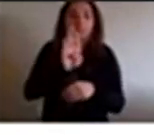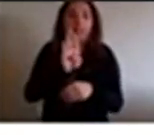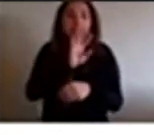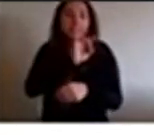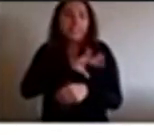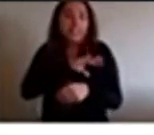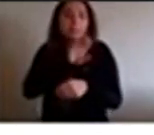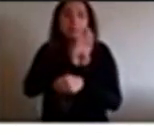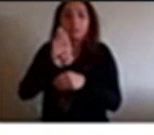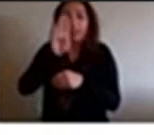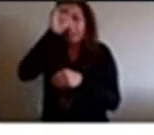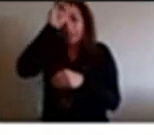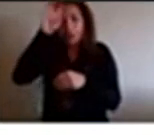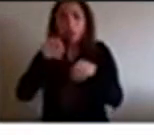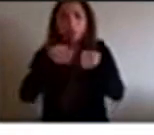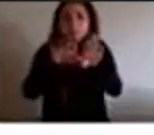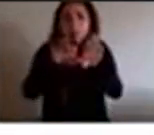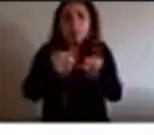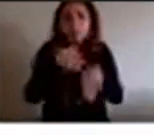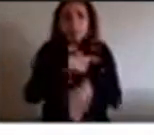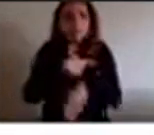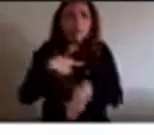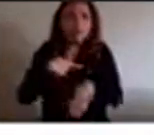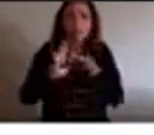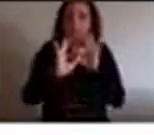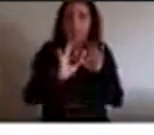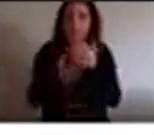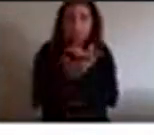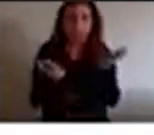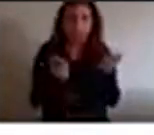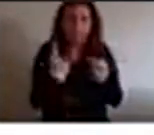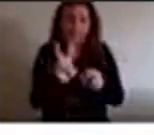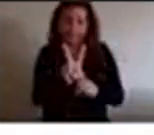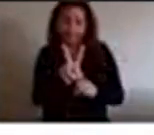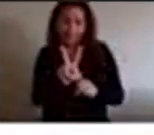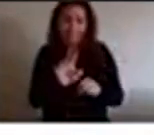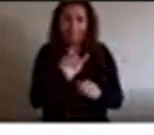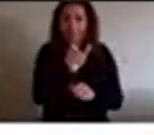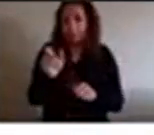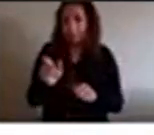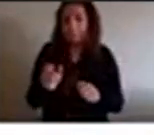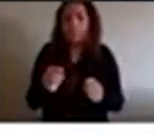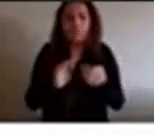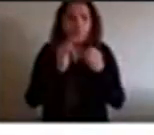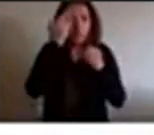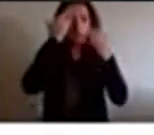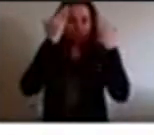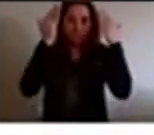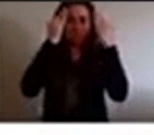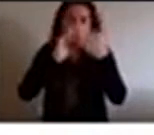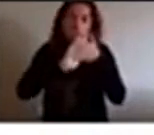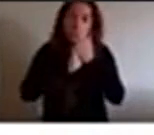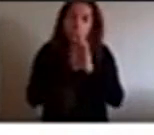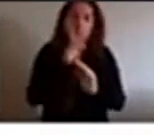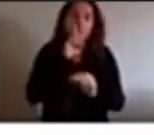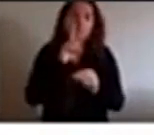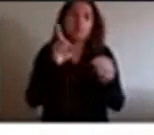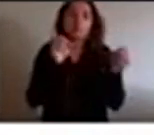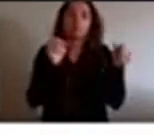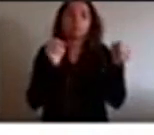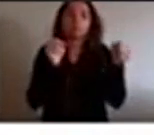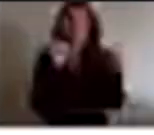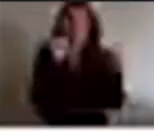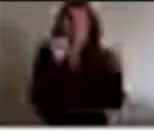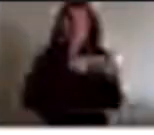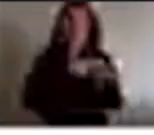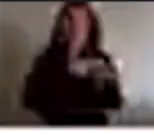Buddies Colombia. Agradecer obviamente la invitación, saludar a todos quienes se conectan a esta hora de la tarde, ¿cierto?